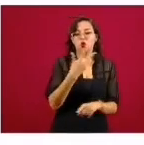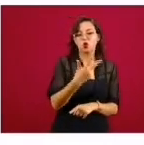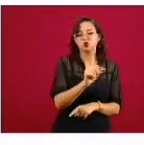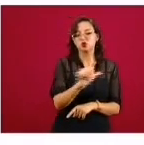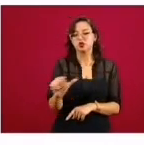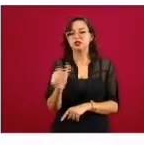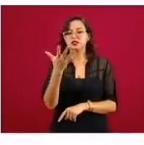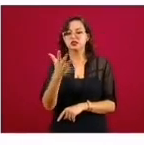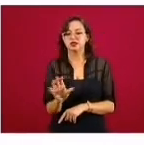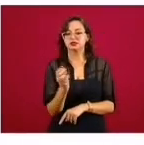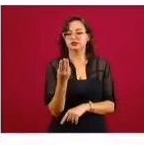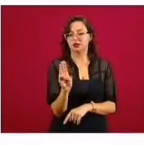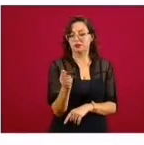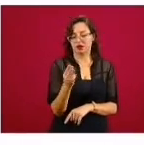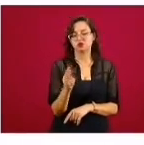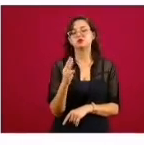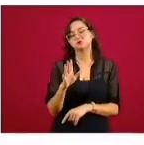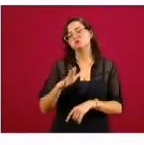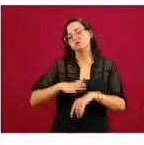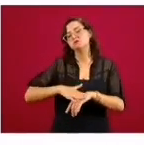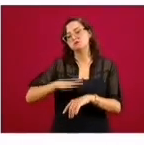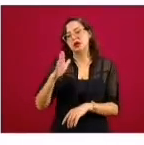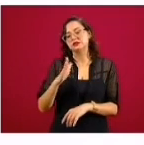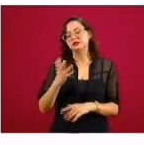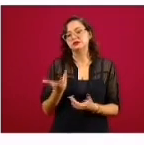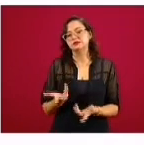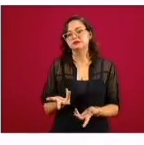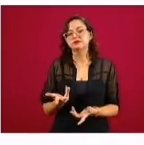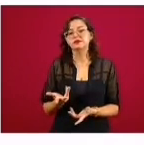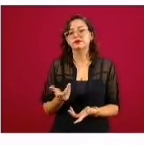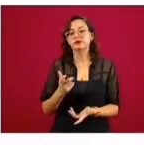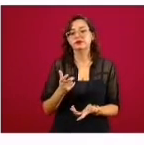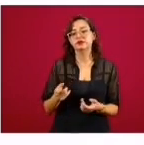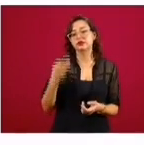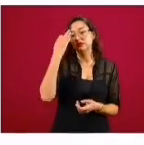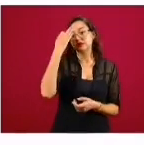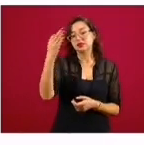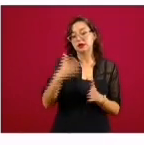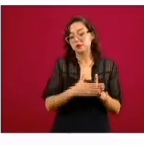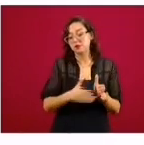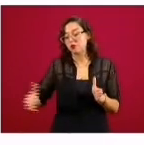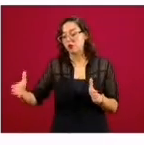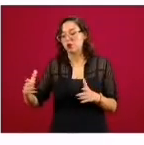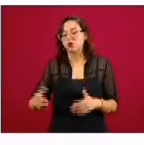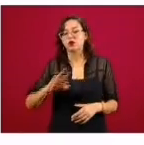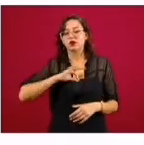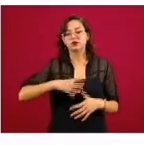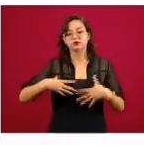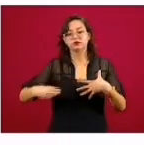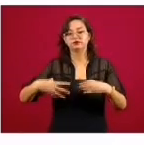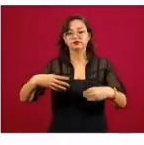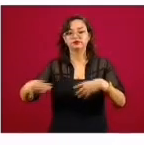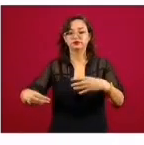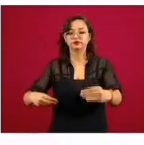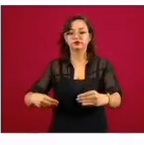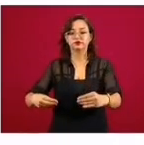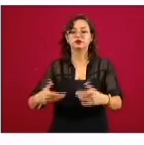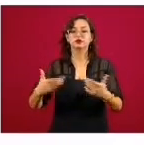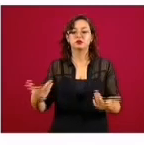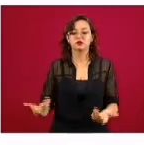mayo. Y eso nos lleva además a la duración de la epidemia, y aquí dejo en claro, estamos